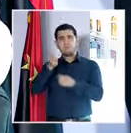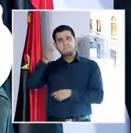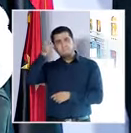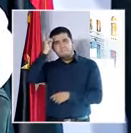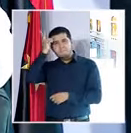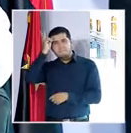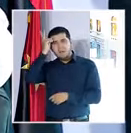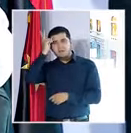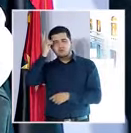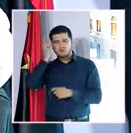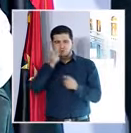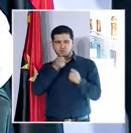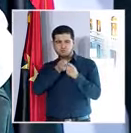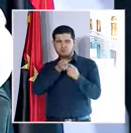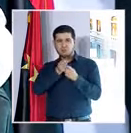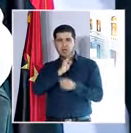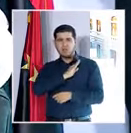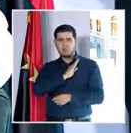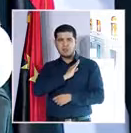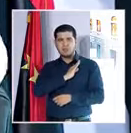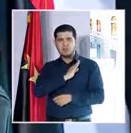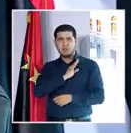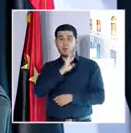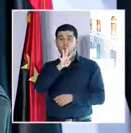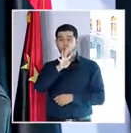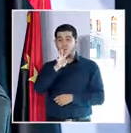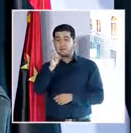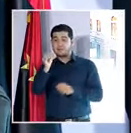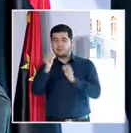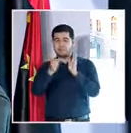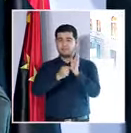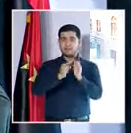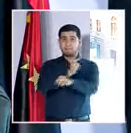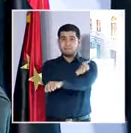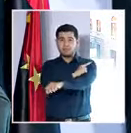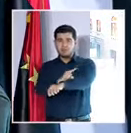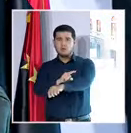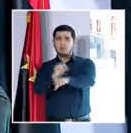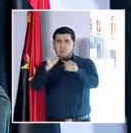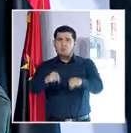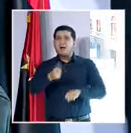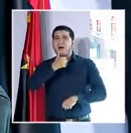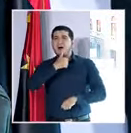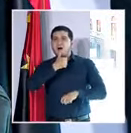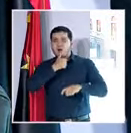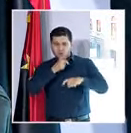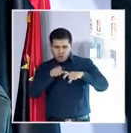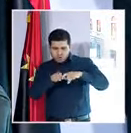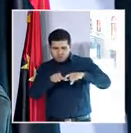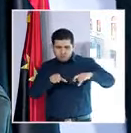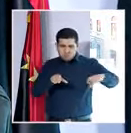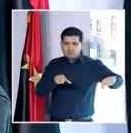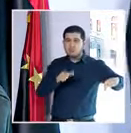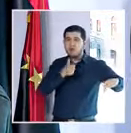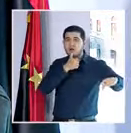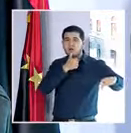más de 40 mil millones de pesos para llevar la optimización de las redes de acueducto que